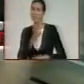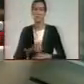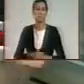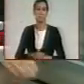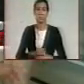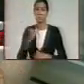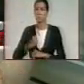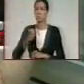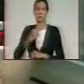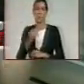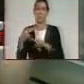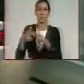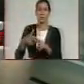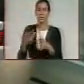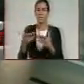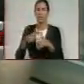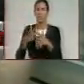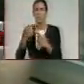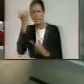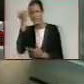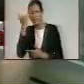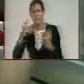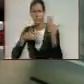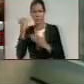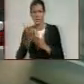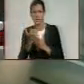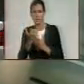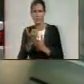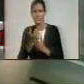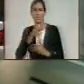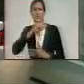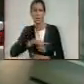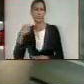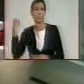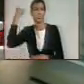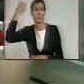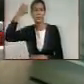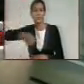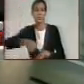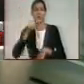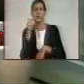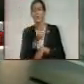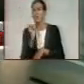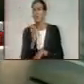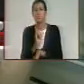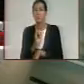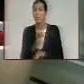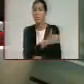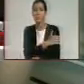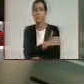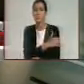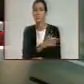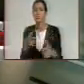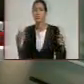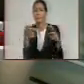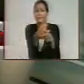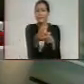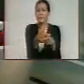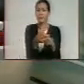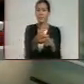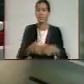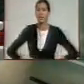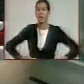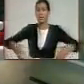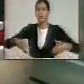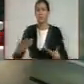es lo que ellos plantean, eso es parte del proyecto histórico de la burguesía. La burguesía es la élite capitalista de un país